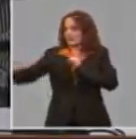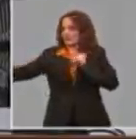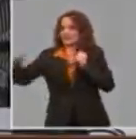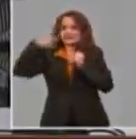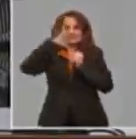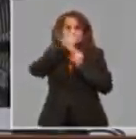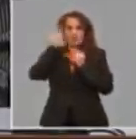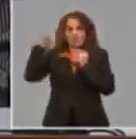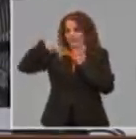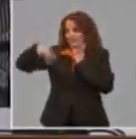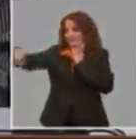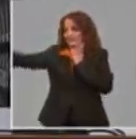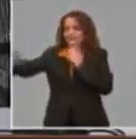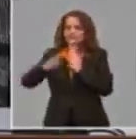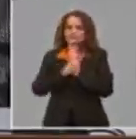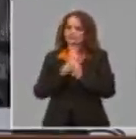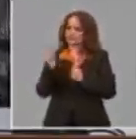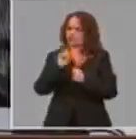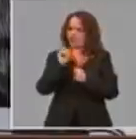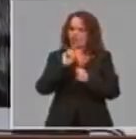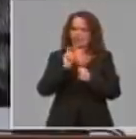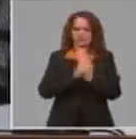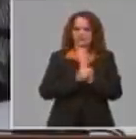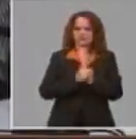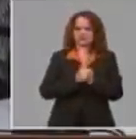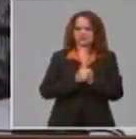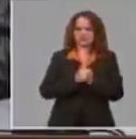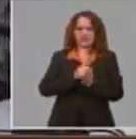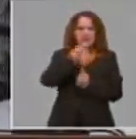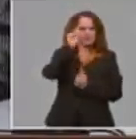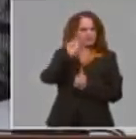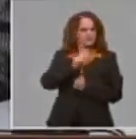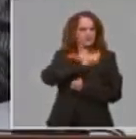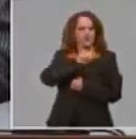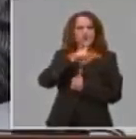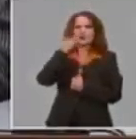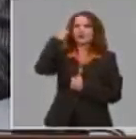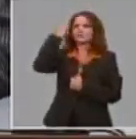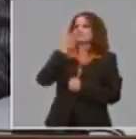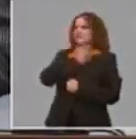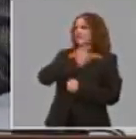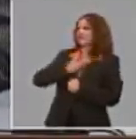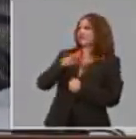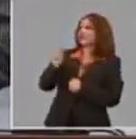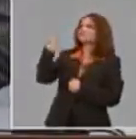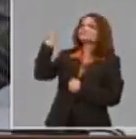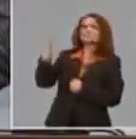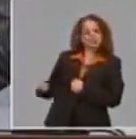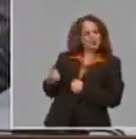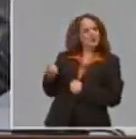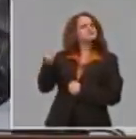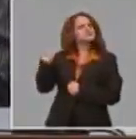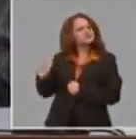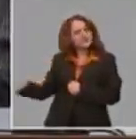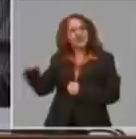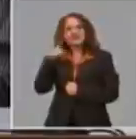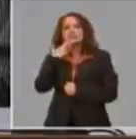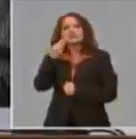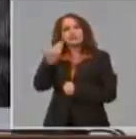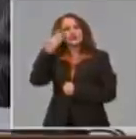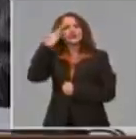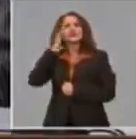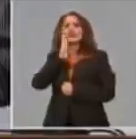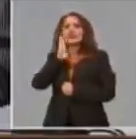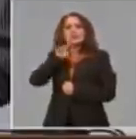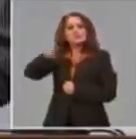los canales de la sala de trabajo sentimentalismo de que éstos son necesarios de que éstos actúen para que los terrenos estén